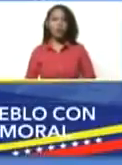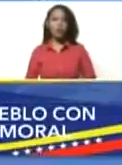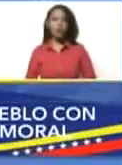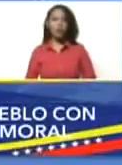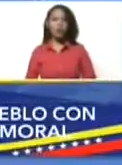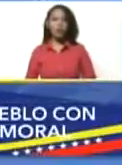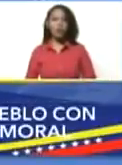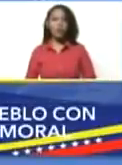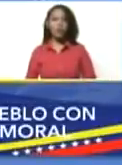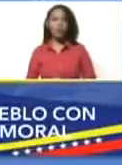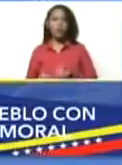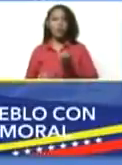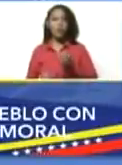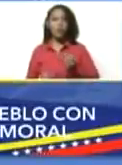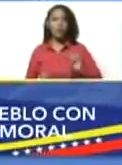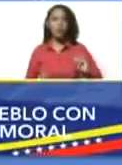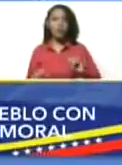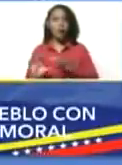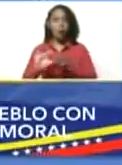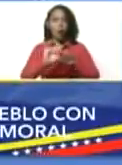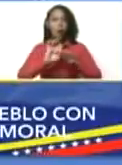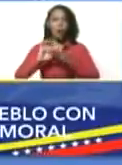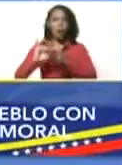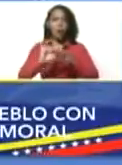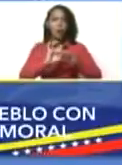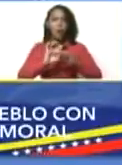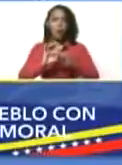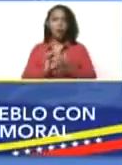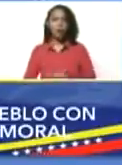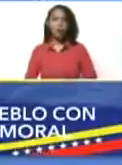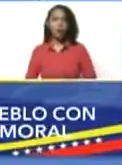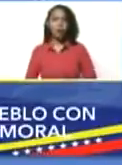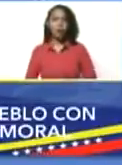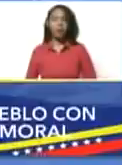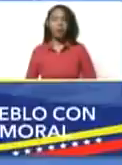de la izquierda unitaria,